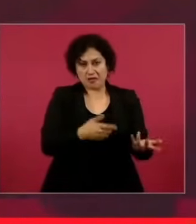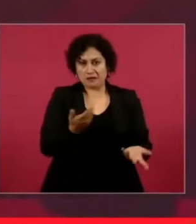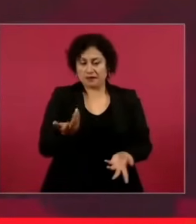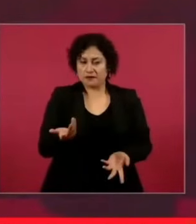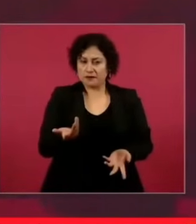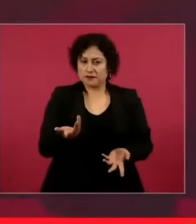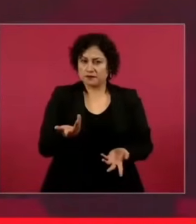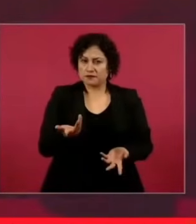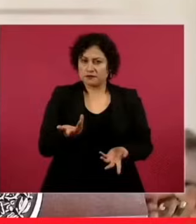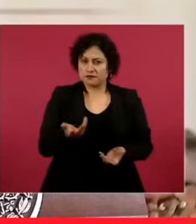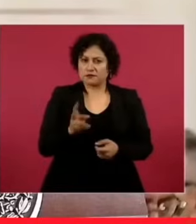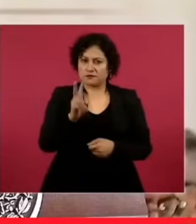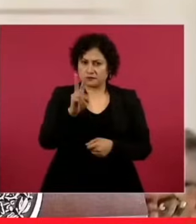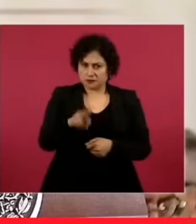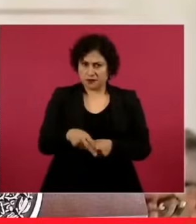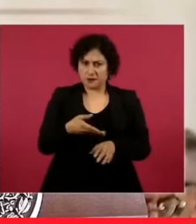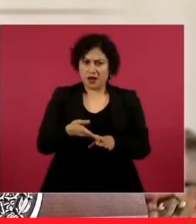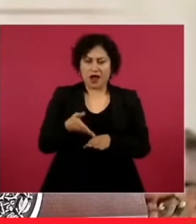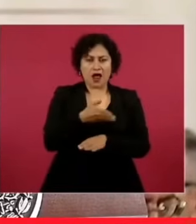estaban mal los técnicos